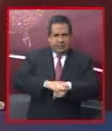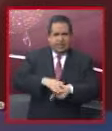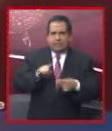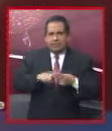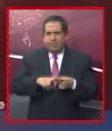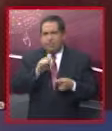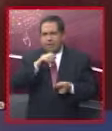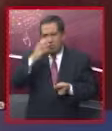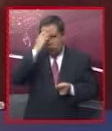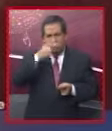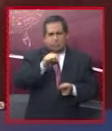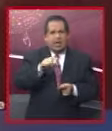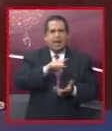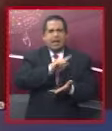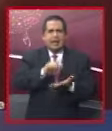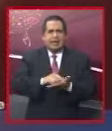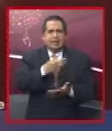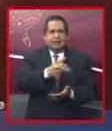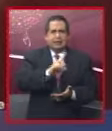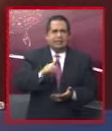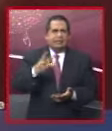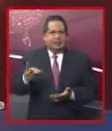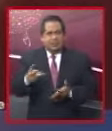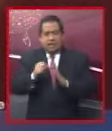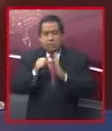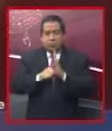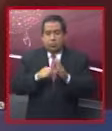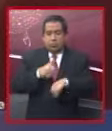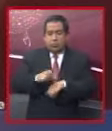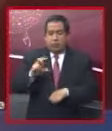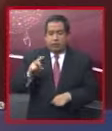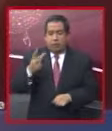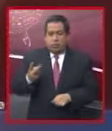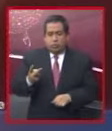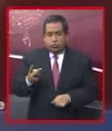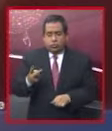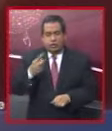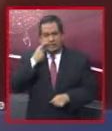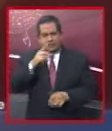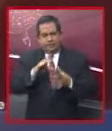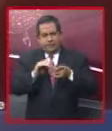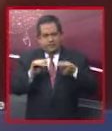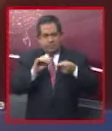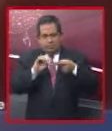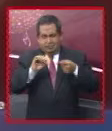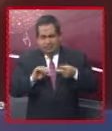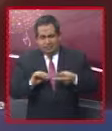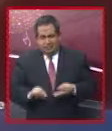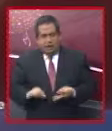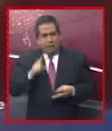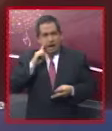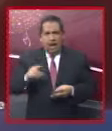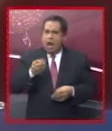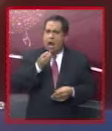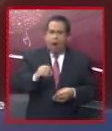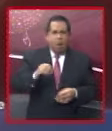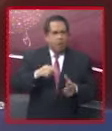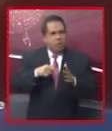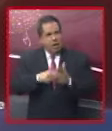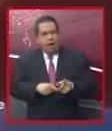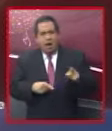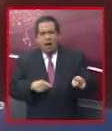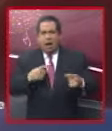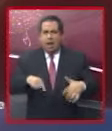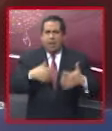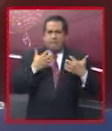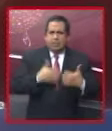Públicos, también conocida como la Ley 3 de 3 en su artículo 32, suprimiendo ahí los incisos que obligaban a presentar declaraciones de situación patrimonial,